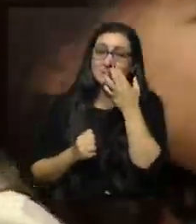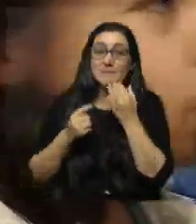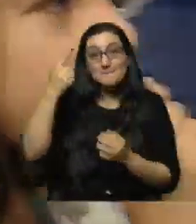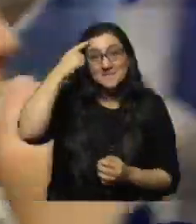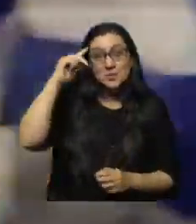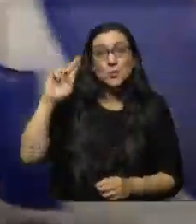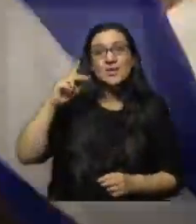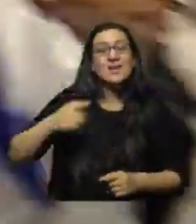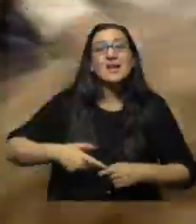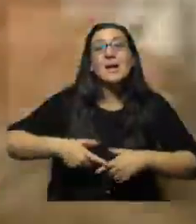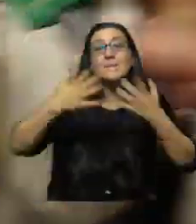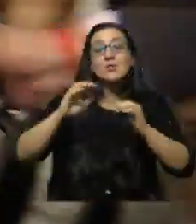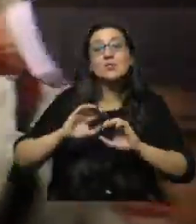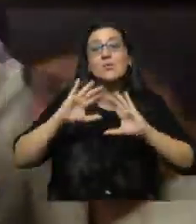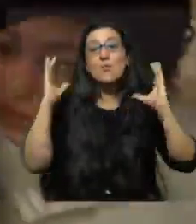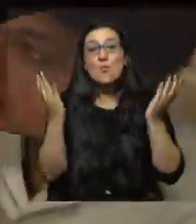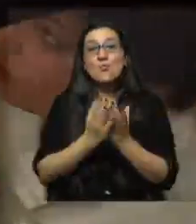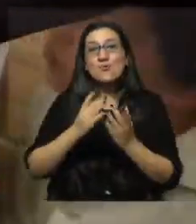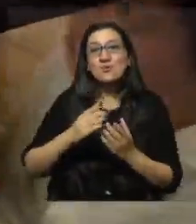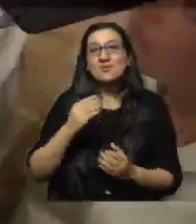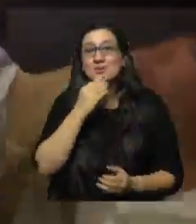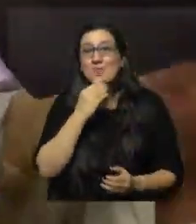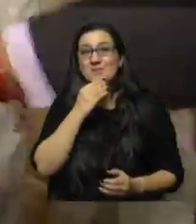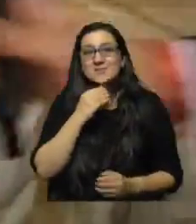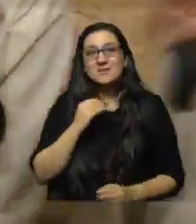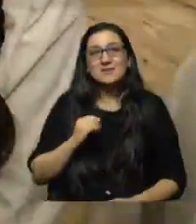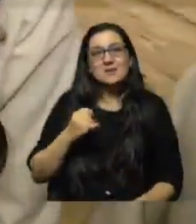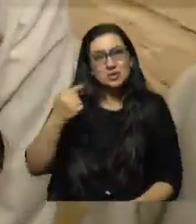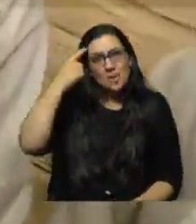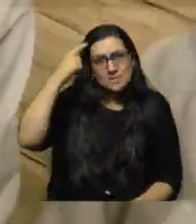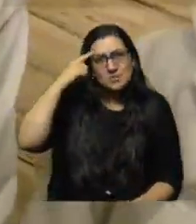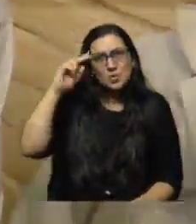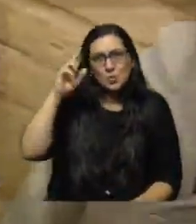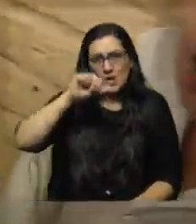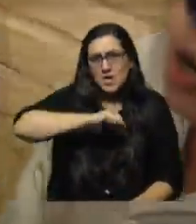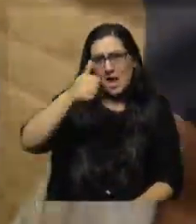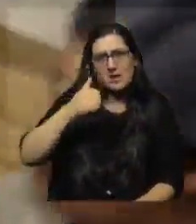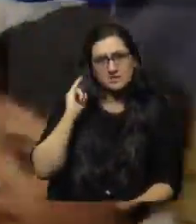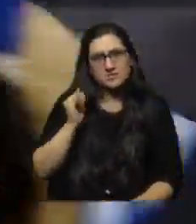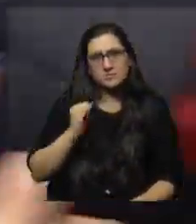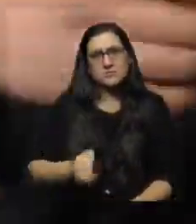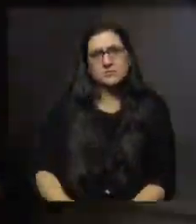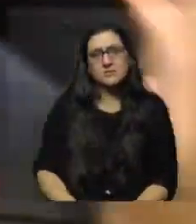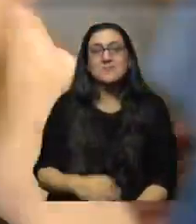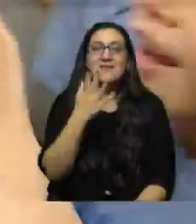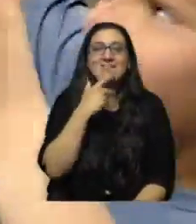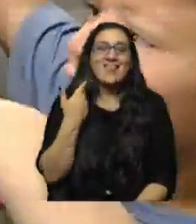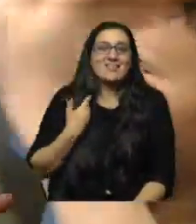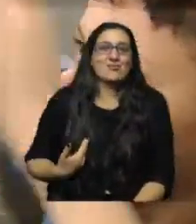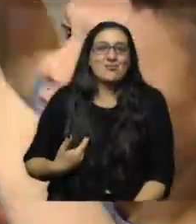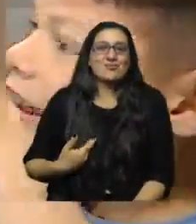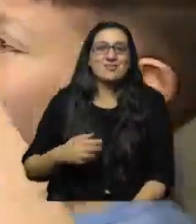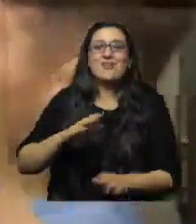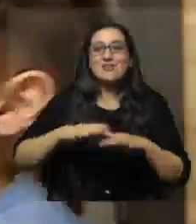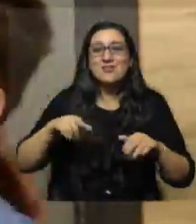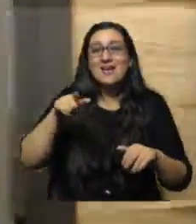del mundo o no? ¿Qué sospecha? Yo que sí, Uruguay gana. Bien, que Uruguay gana. Me encanta la actitud de los niños de las infancias. Acá,